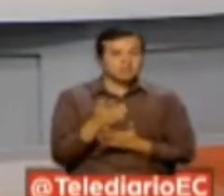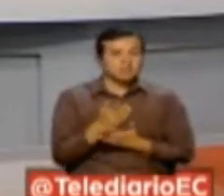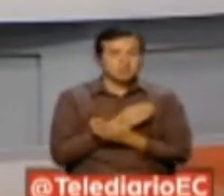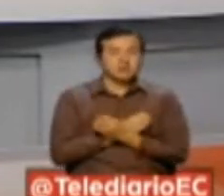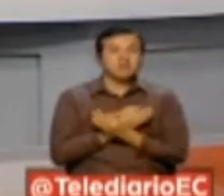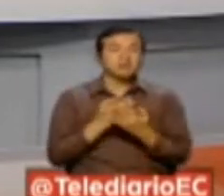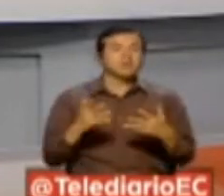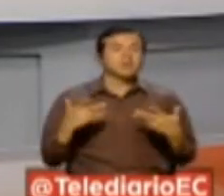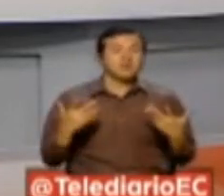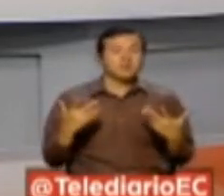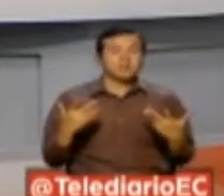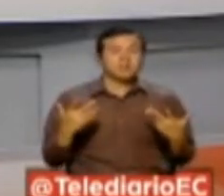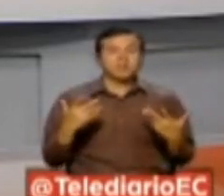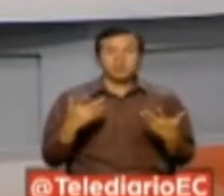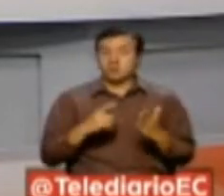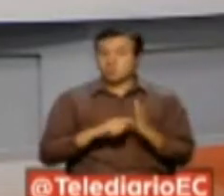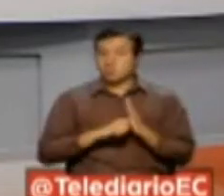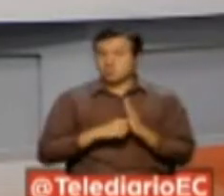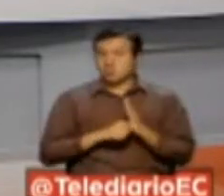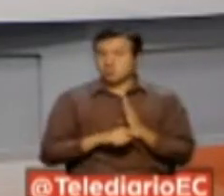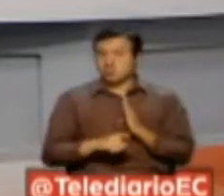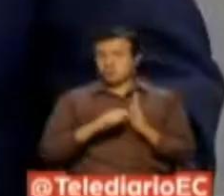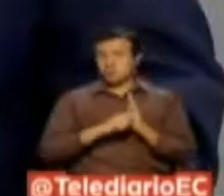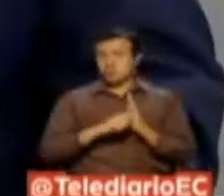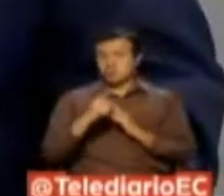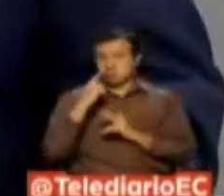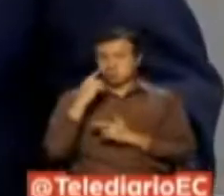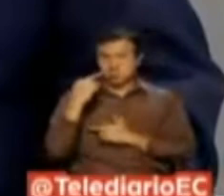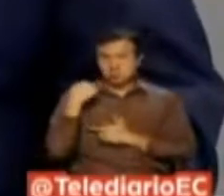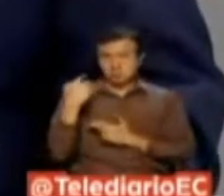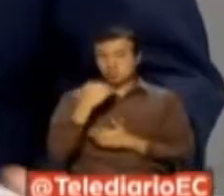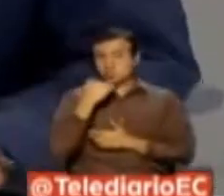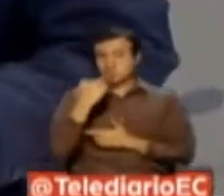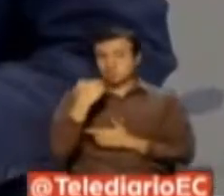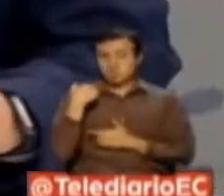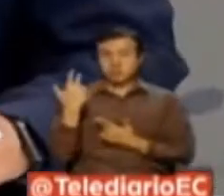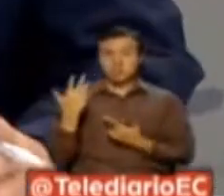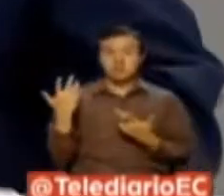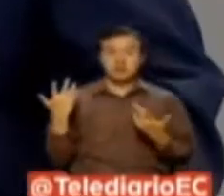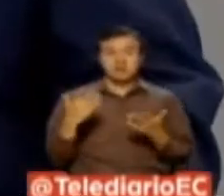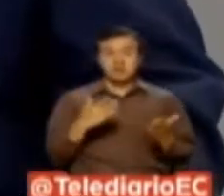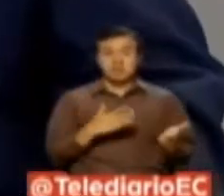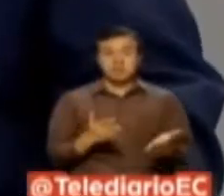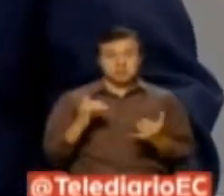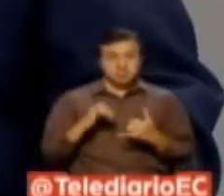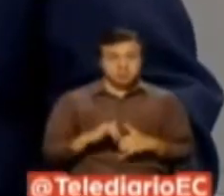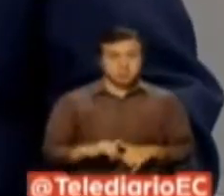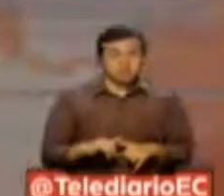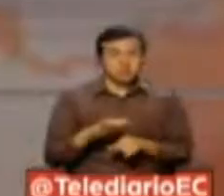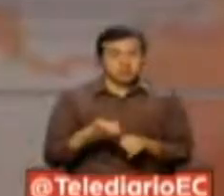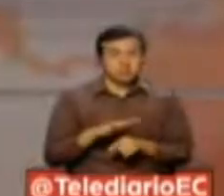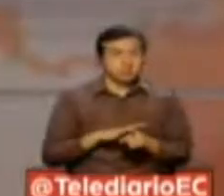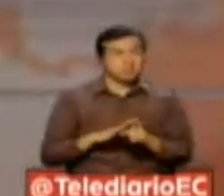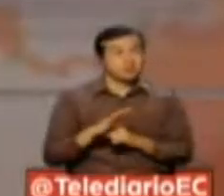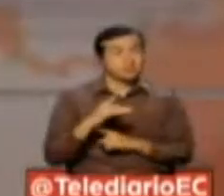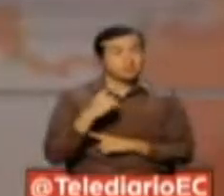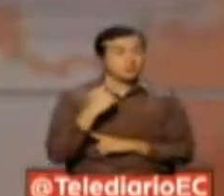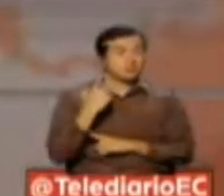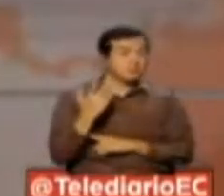finalmente cuestiona que la contraloría tenga competencia tenga facultades para meterse en esto en este